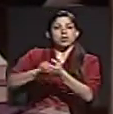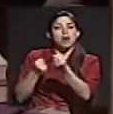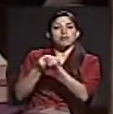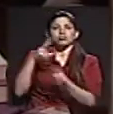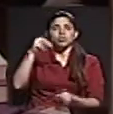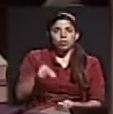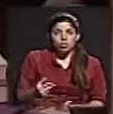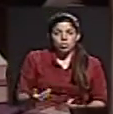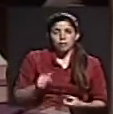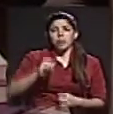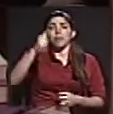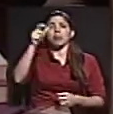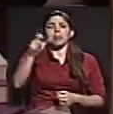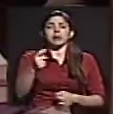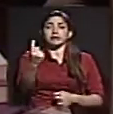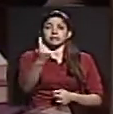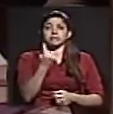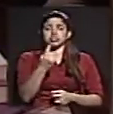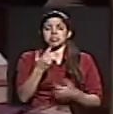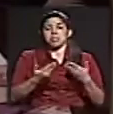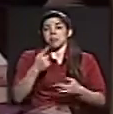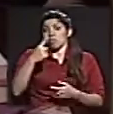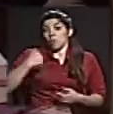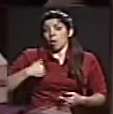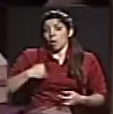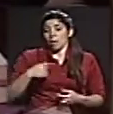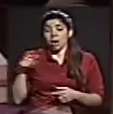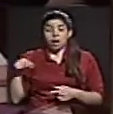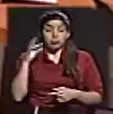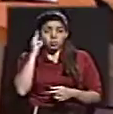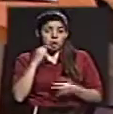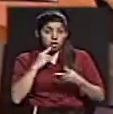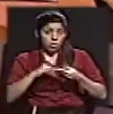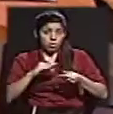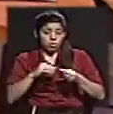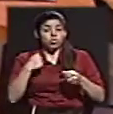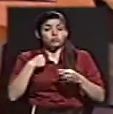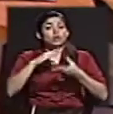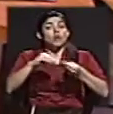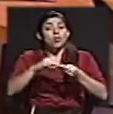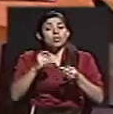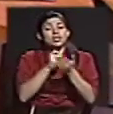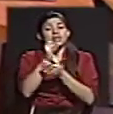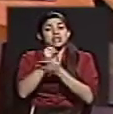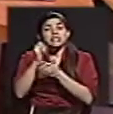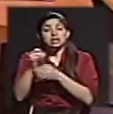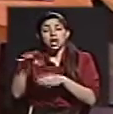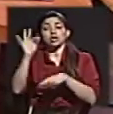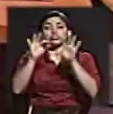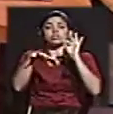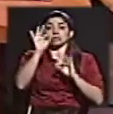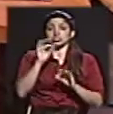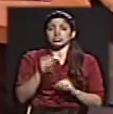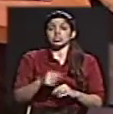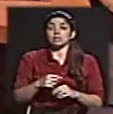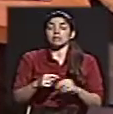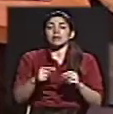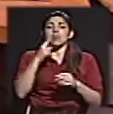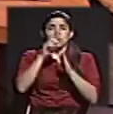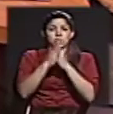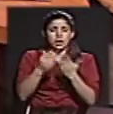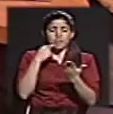pronto alguien por allá, y a lo mejor un hombre, que así lo manifestaban, estoy hablando de ejemplos de la investigación, decía prácticamente lo mismo